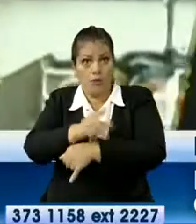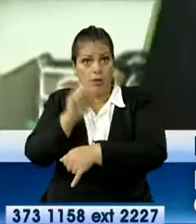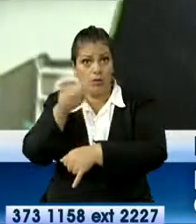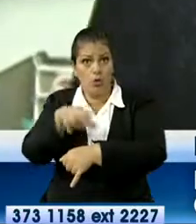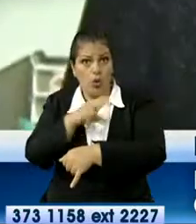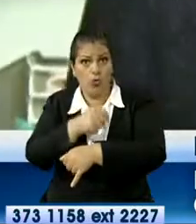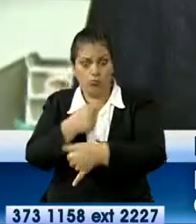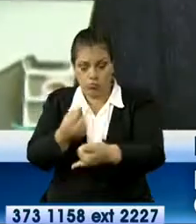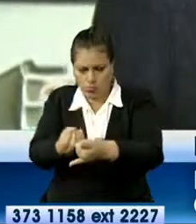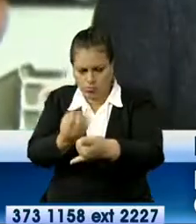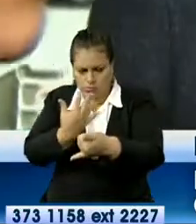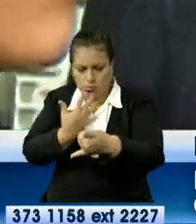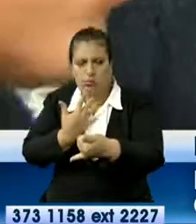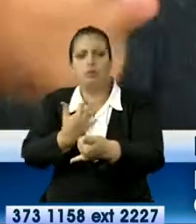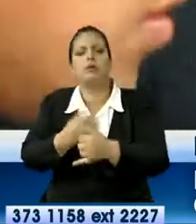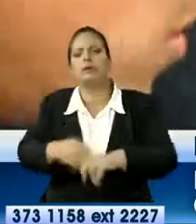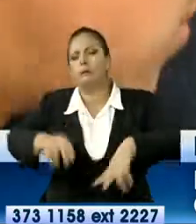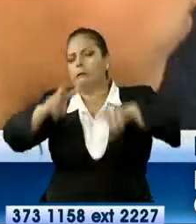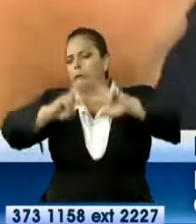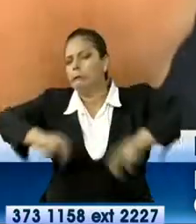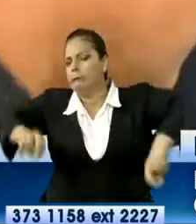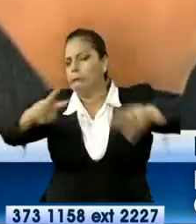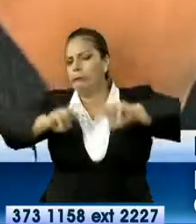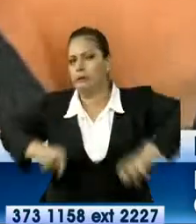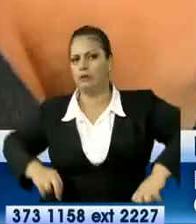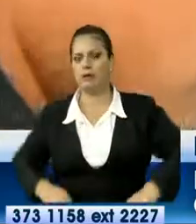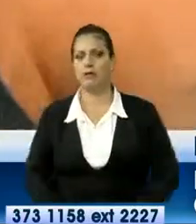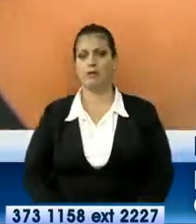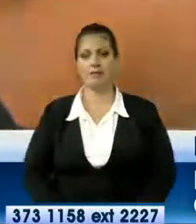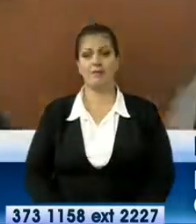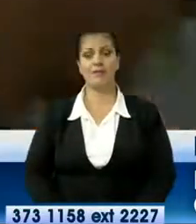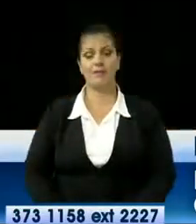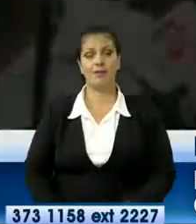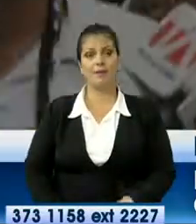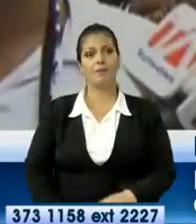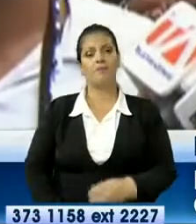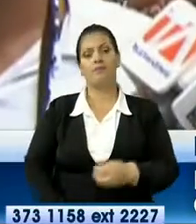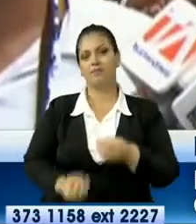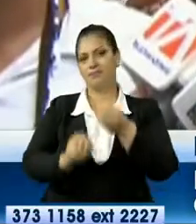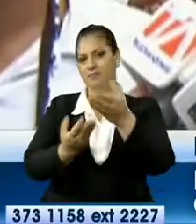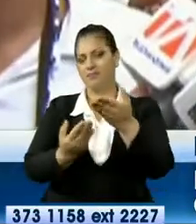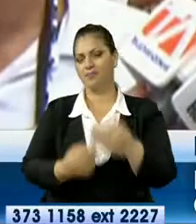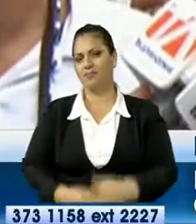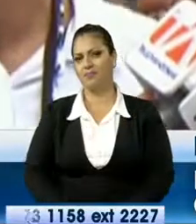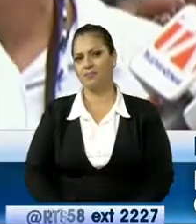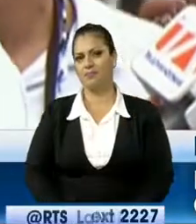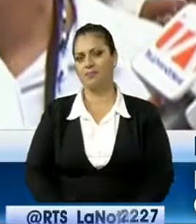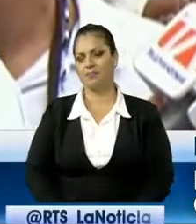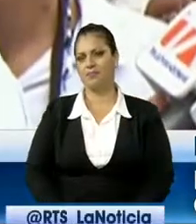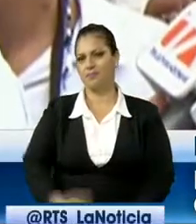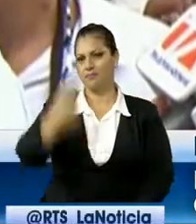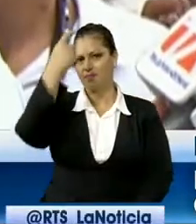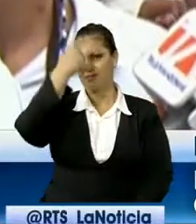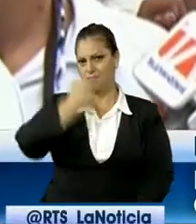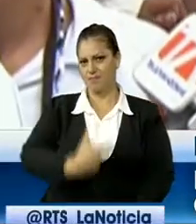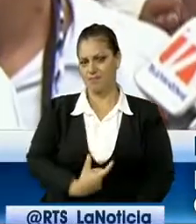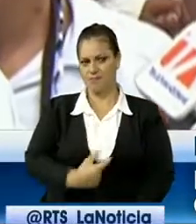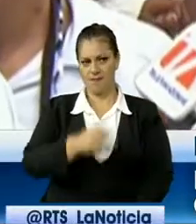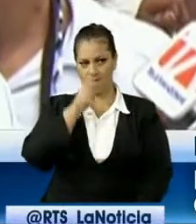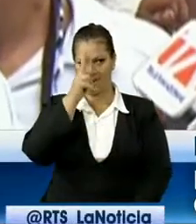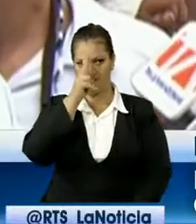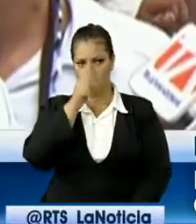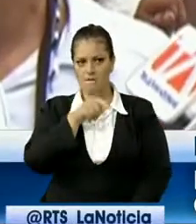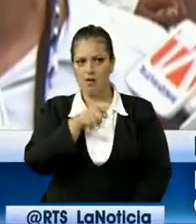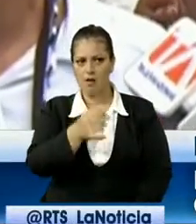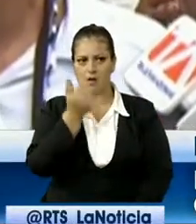nos explica que los antisociales tienen nuevas formas de proceder. Recordemos que cuando una persona sufre el robo de su teléfono